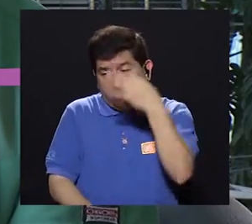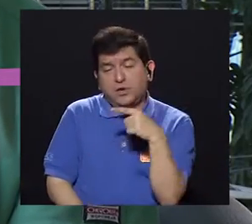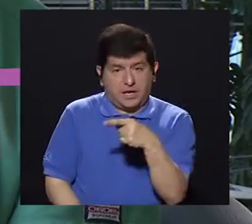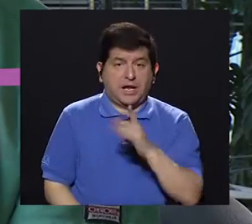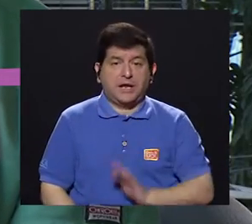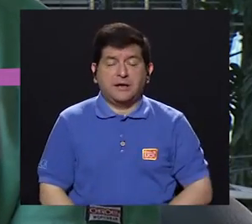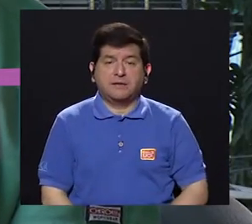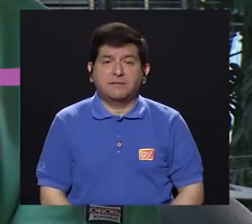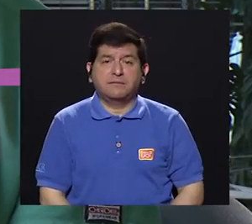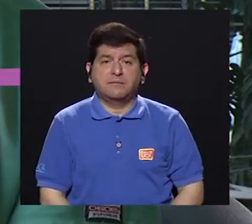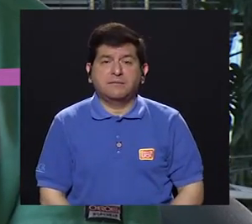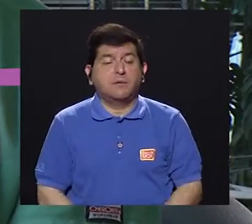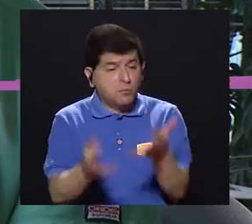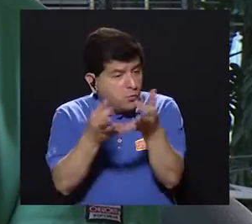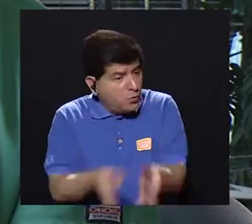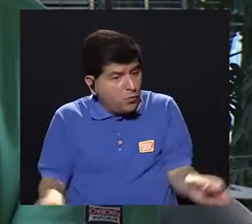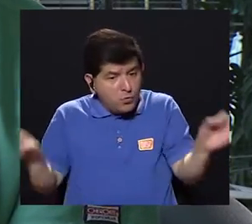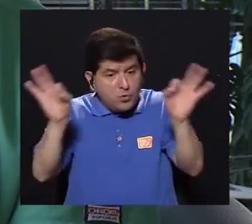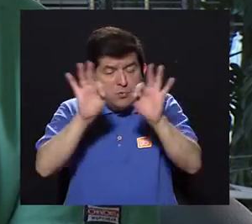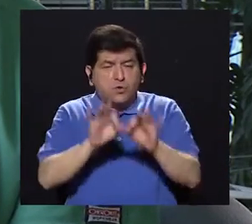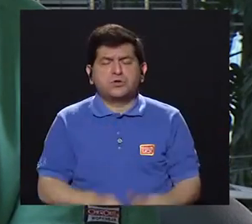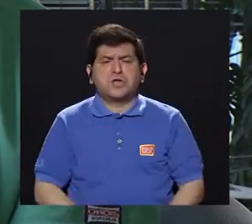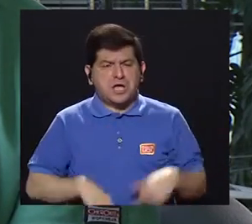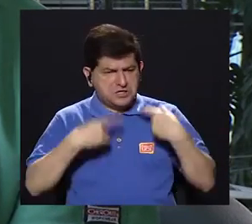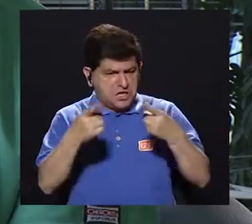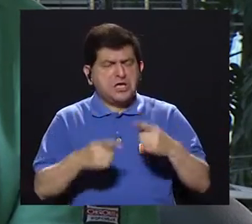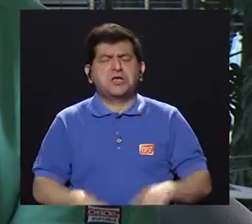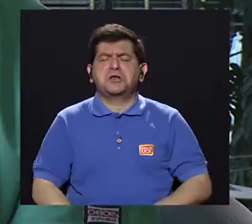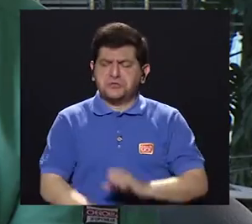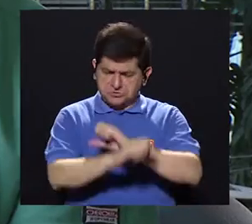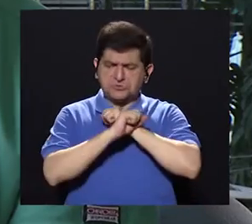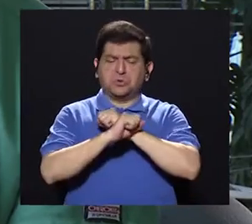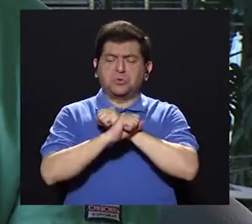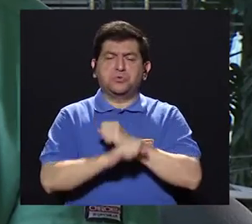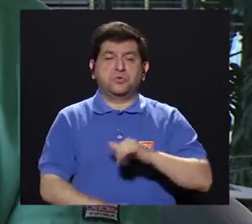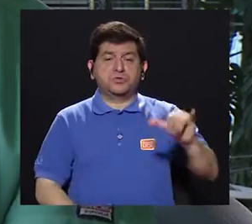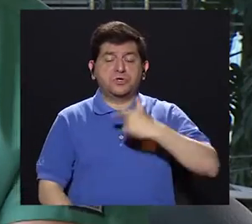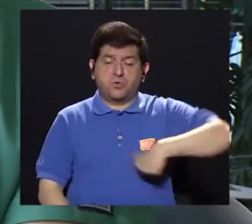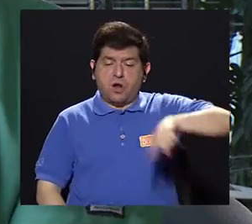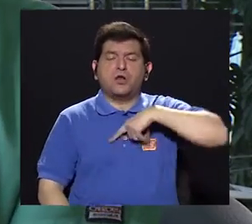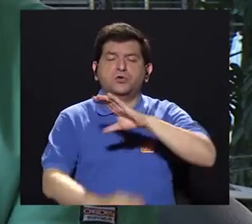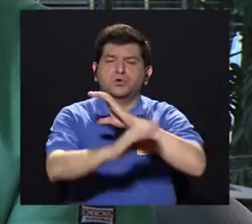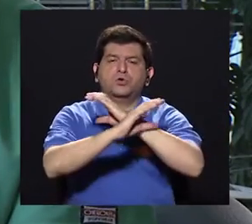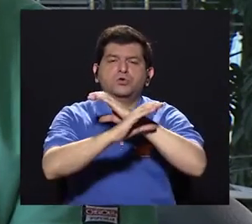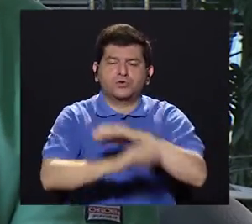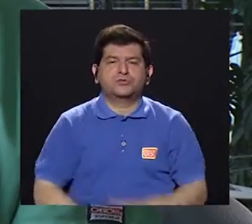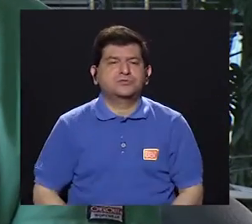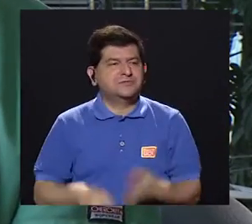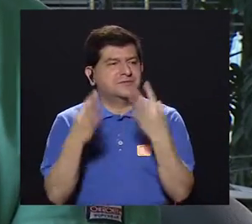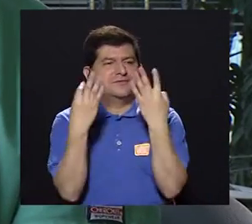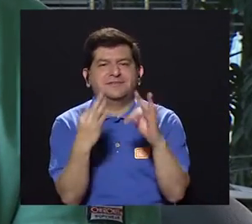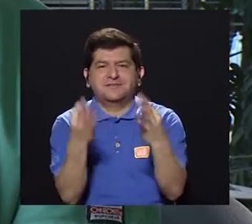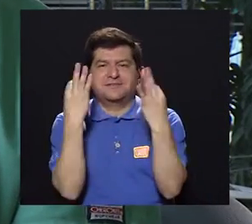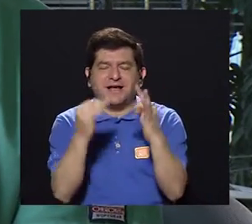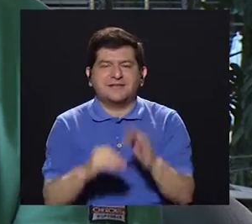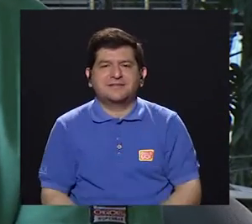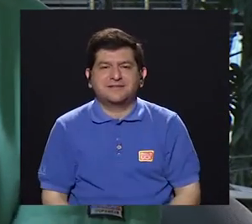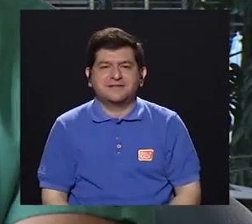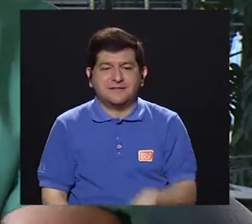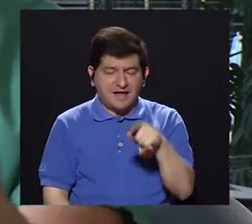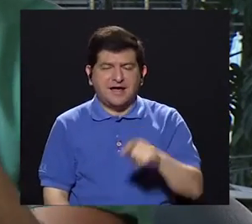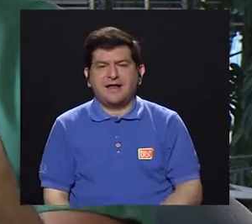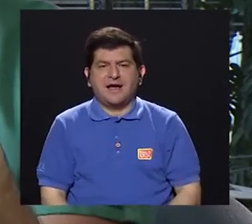un médico. Entonces, es importante que vayan con toda la seguridad del mundo Nosotros igual los cuidamos, ¿verdad? Siempre tratamos